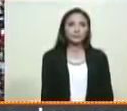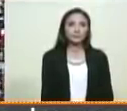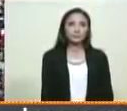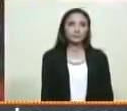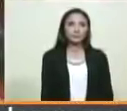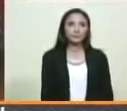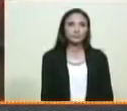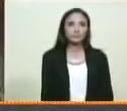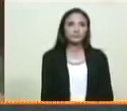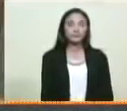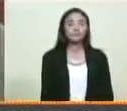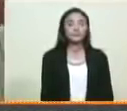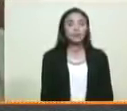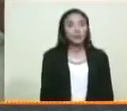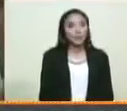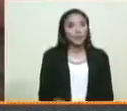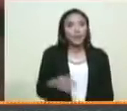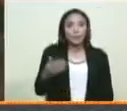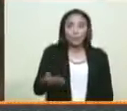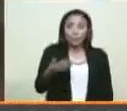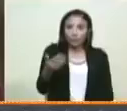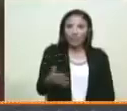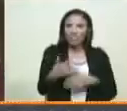Fíjense ustedes, es muy importante,